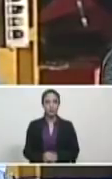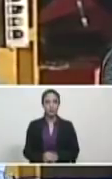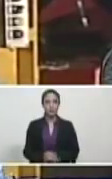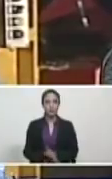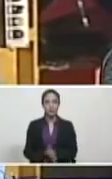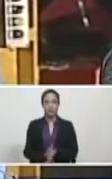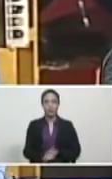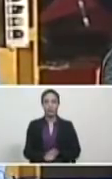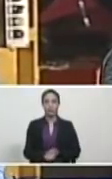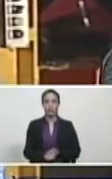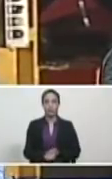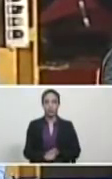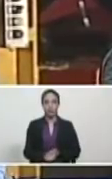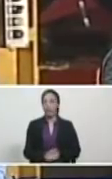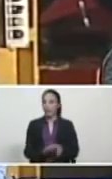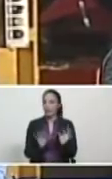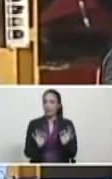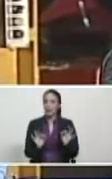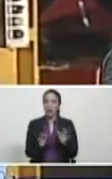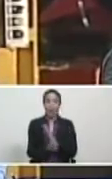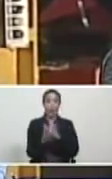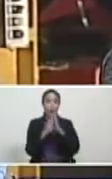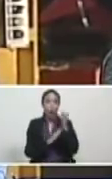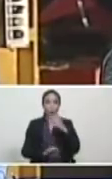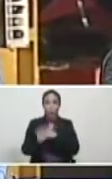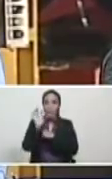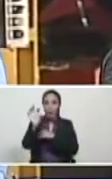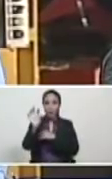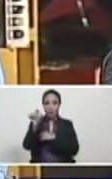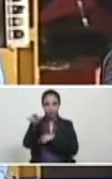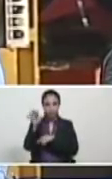tal, de la República Bolivariana de Venezuela.